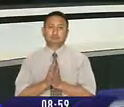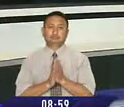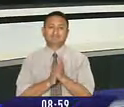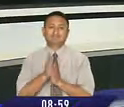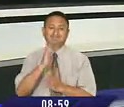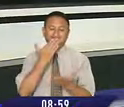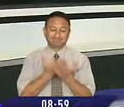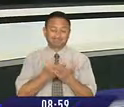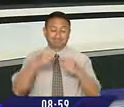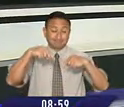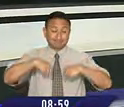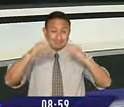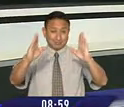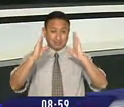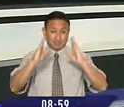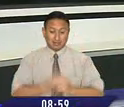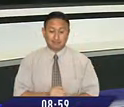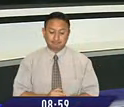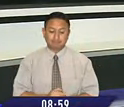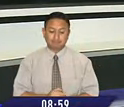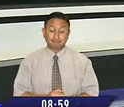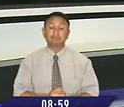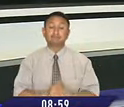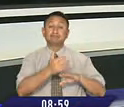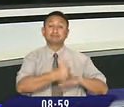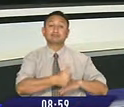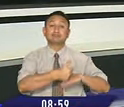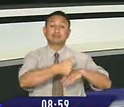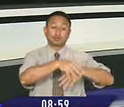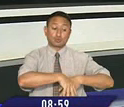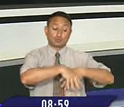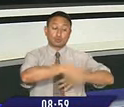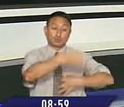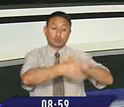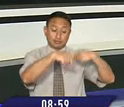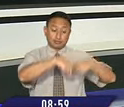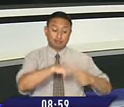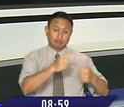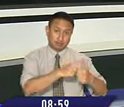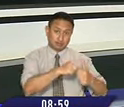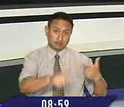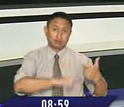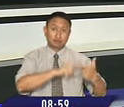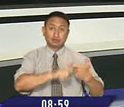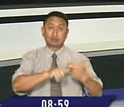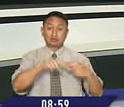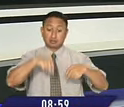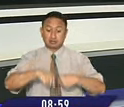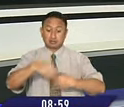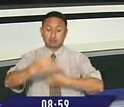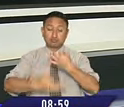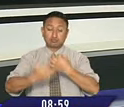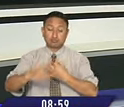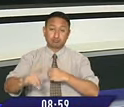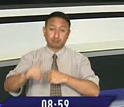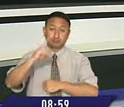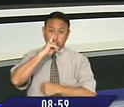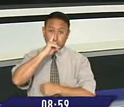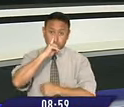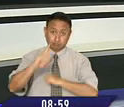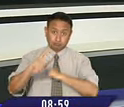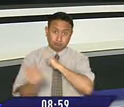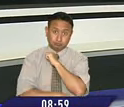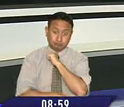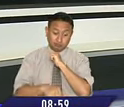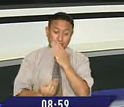Gracias siempre por acompañarnos. Judicialización de la protesta social, así como la aplicación de la justicia indígena, entre otros temas, marcan la tónica de la